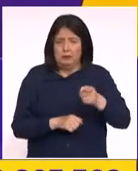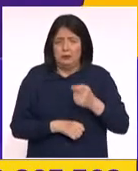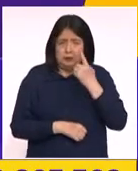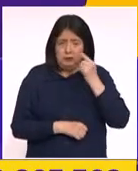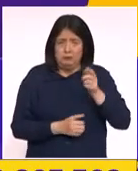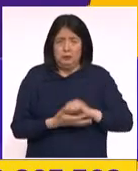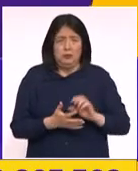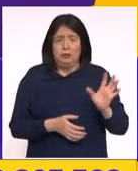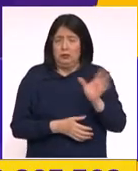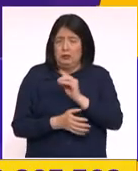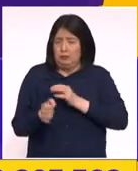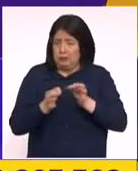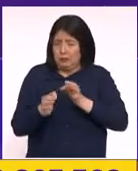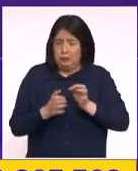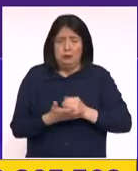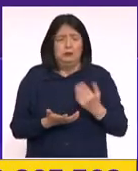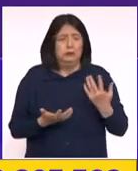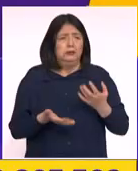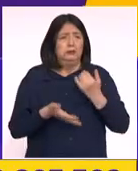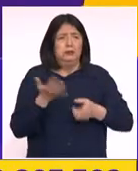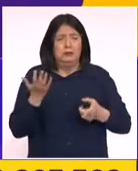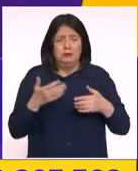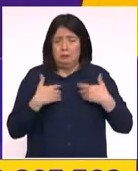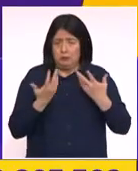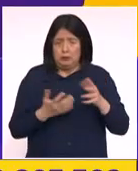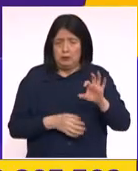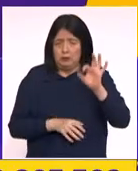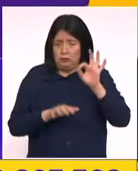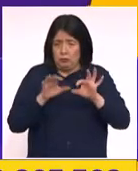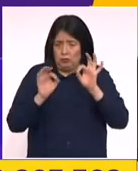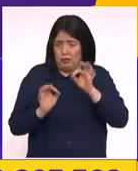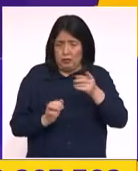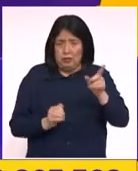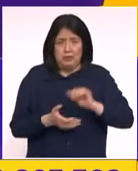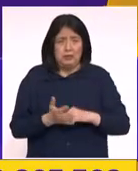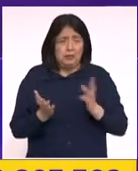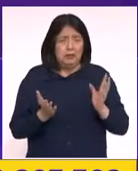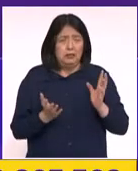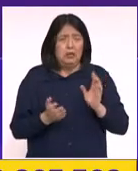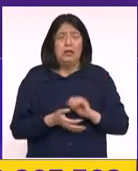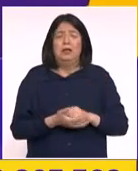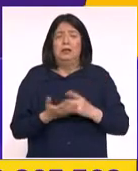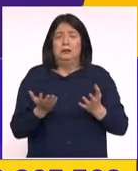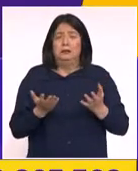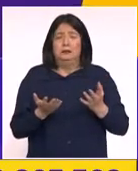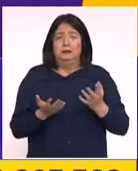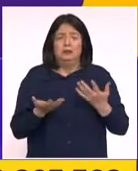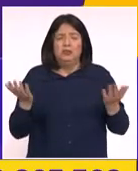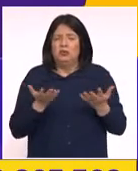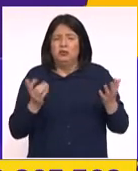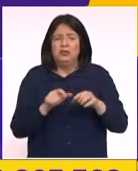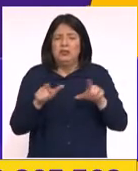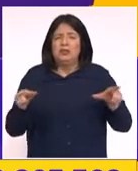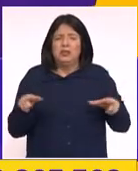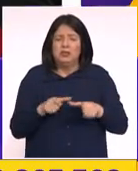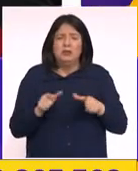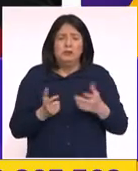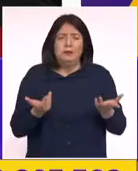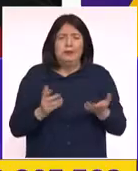y todos los detalles que hayamos podido encontrar en cuanto al seguimiento y a la ubicación de